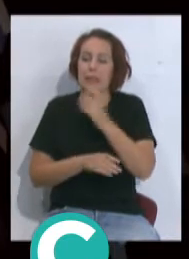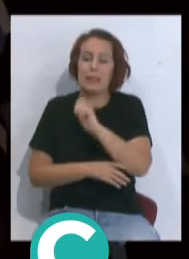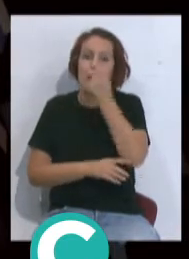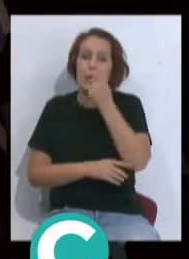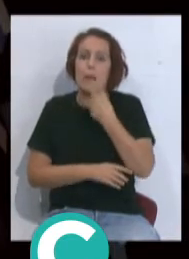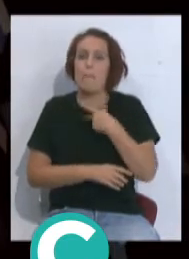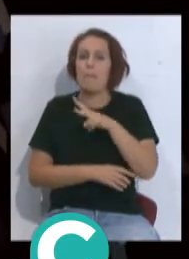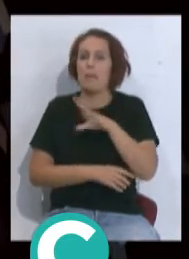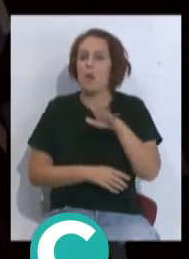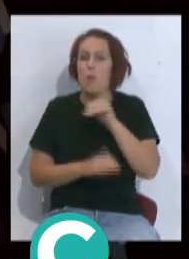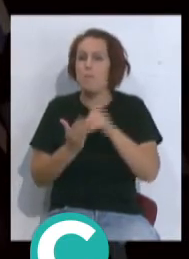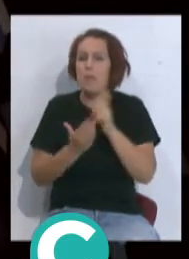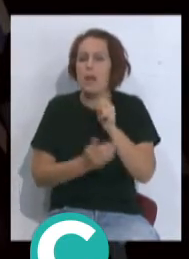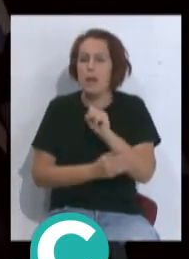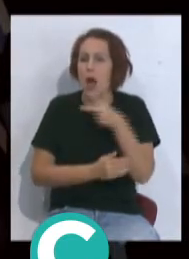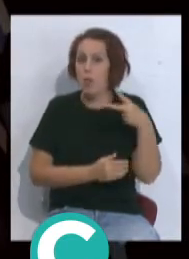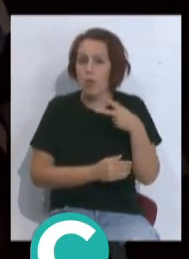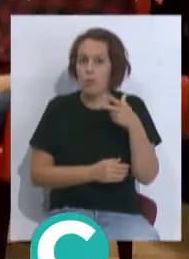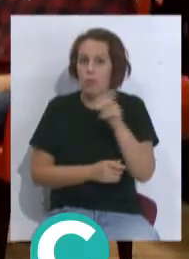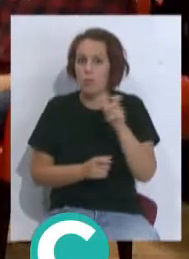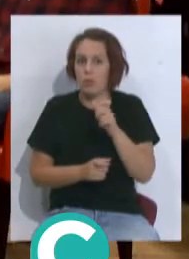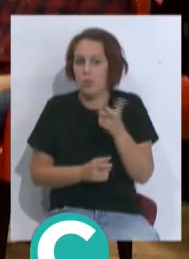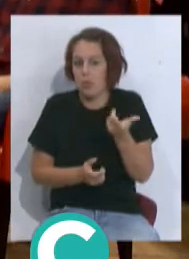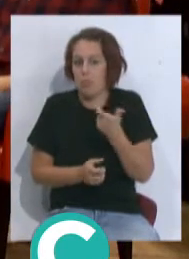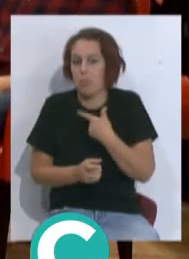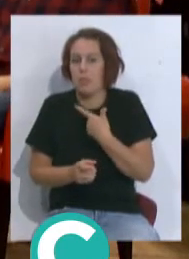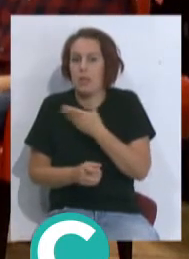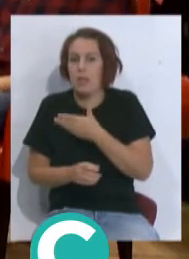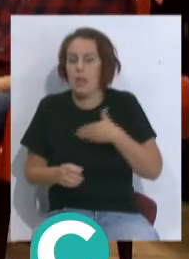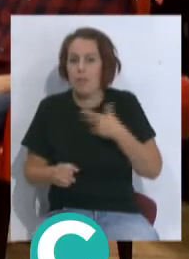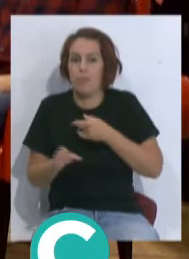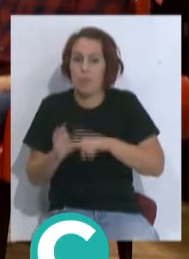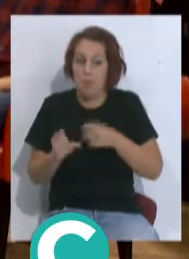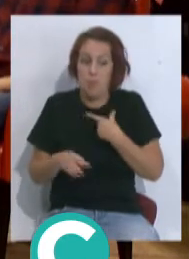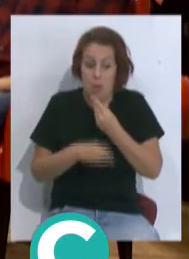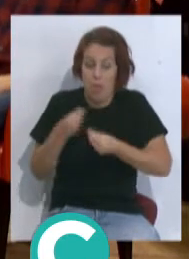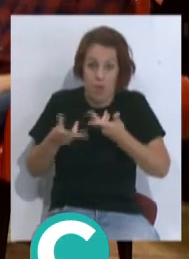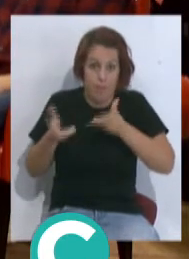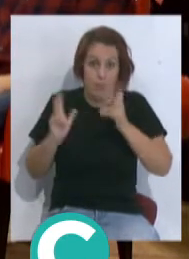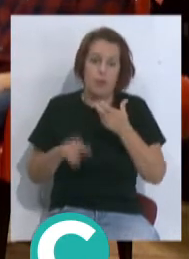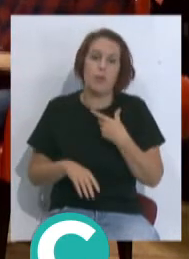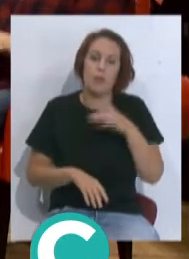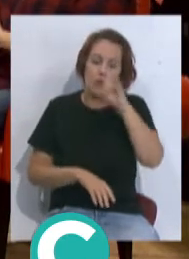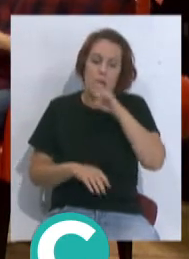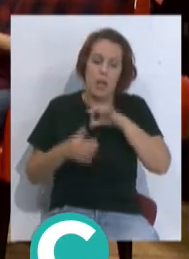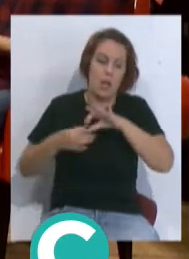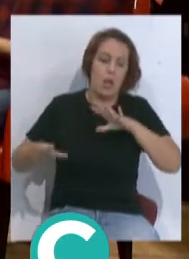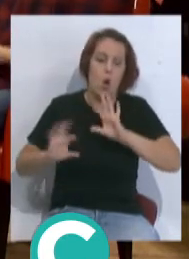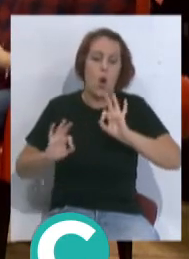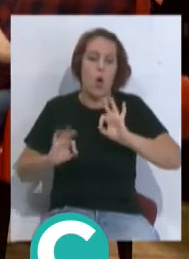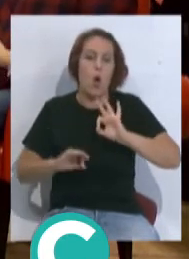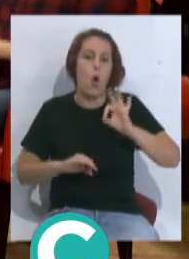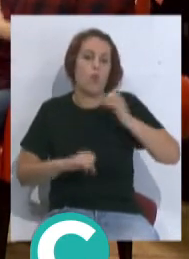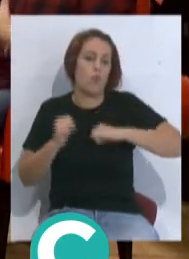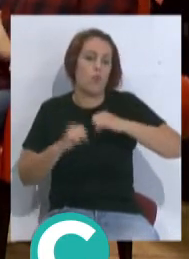gana 25.000 euros y entonces ya pero la gente... Eso lo puede hacer con indiferencia del concurso del Falla. El tema es que yo, ¿no? Por ejemplo... O crear un concurso